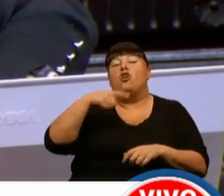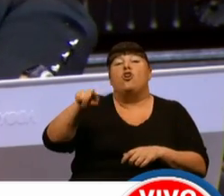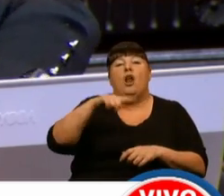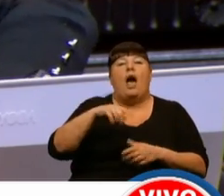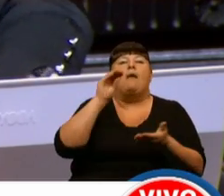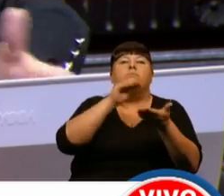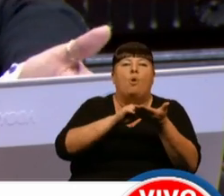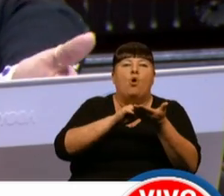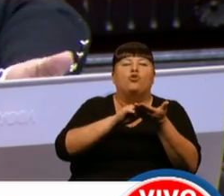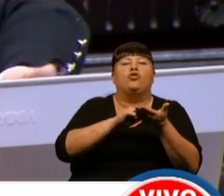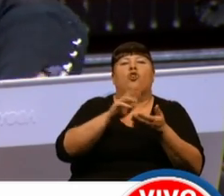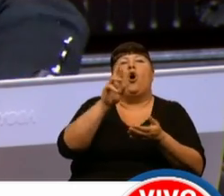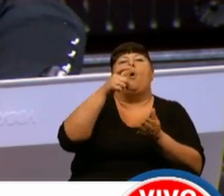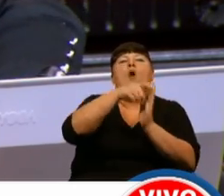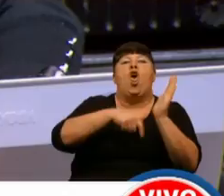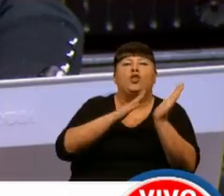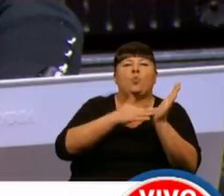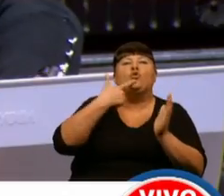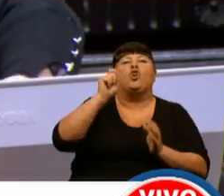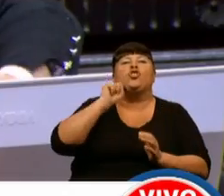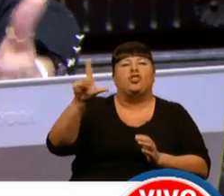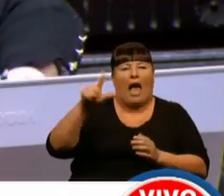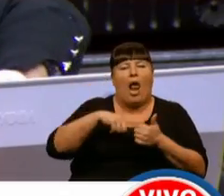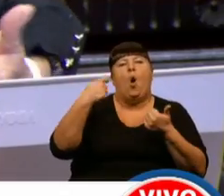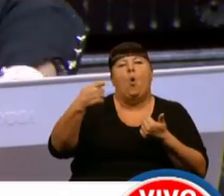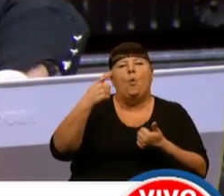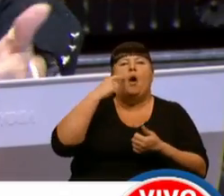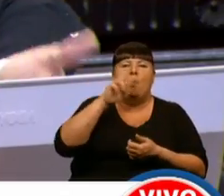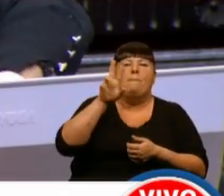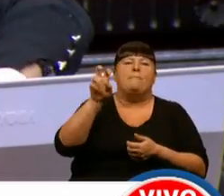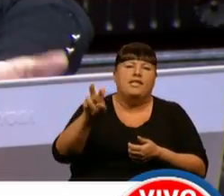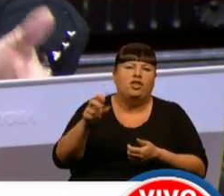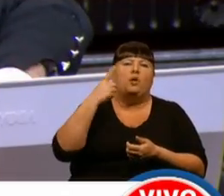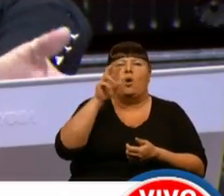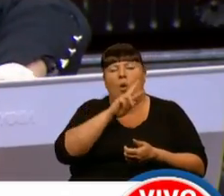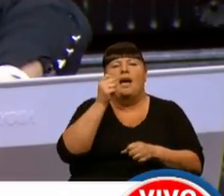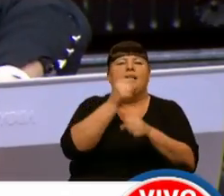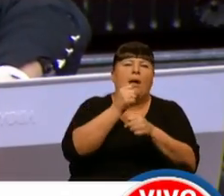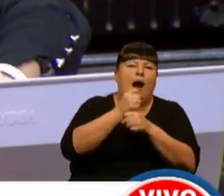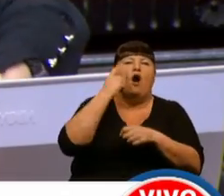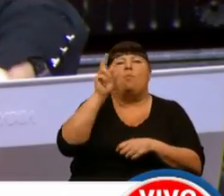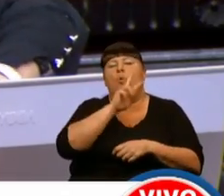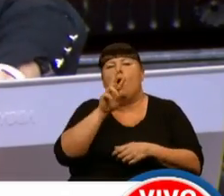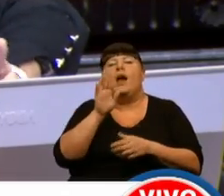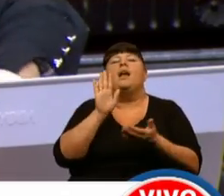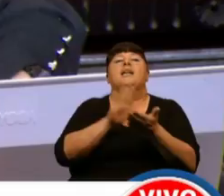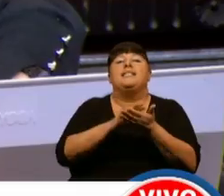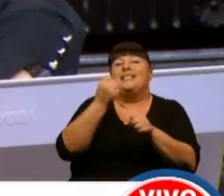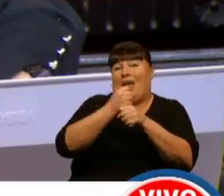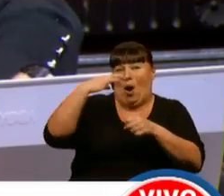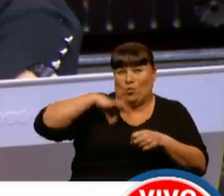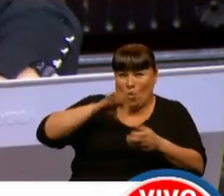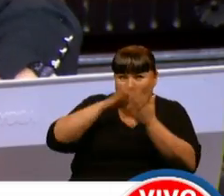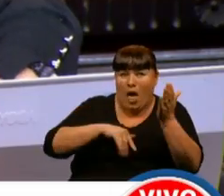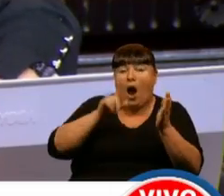inscritas en el régimen de monotributo social jubilados jubiladas pensionados pensionados trabajadores trabajadoras en relación de dependencia